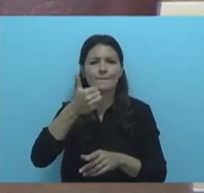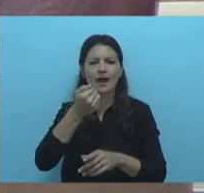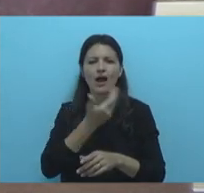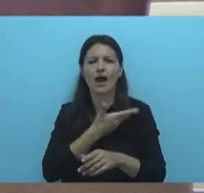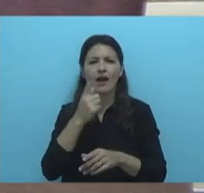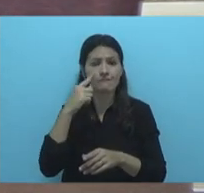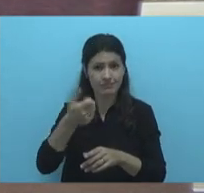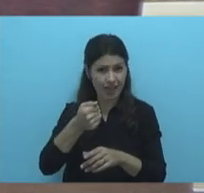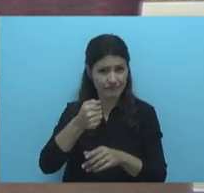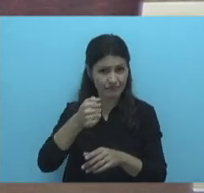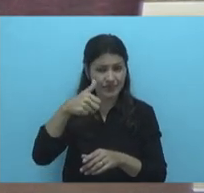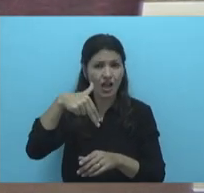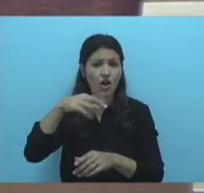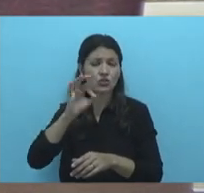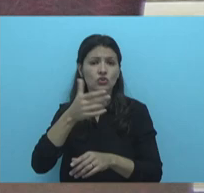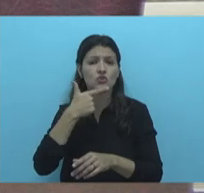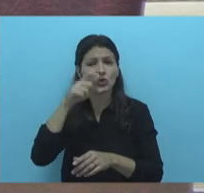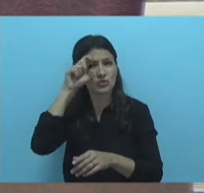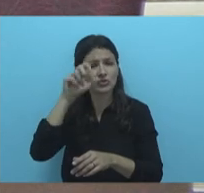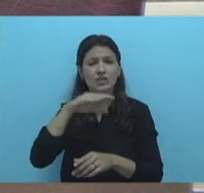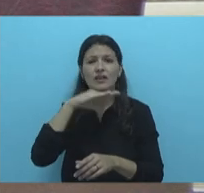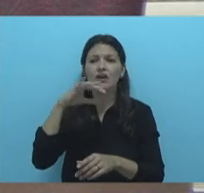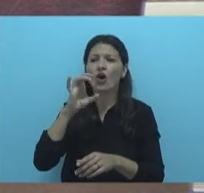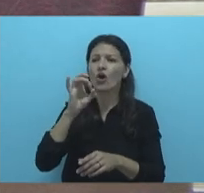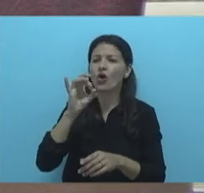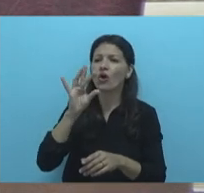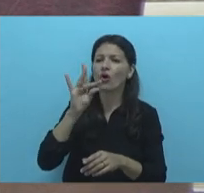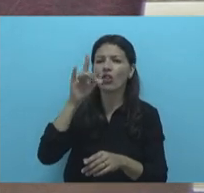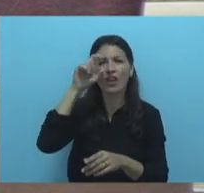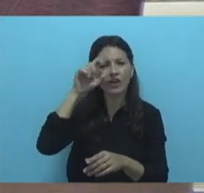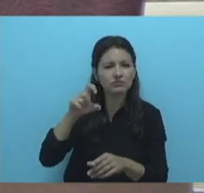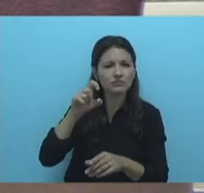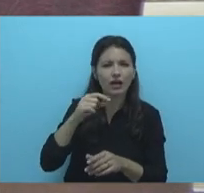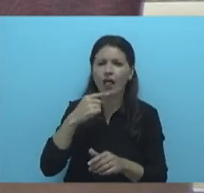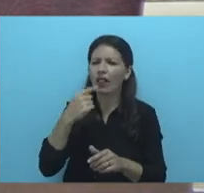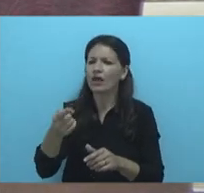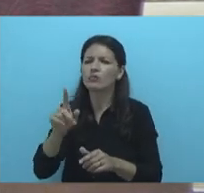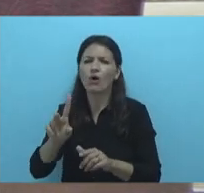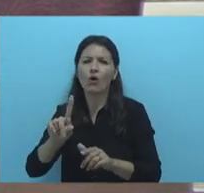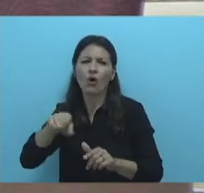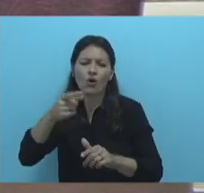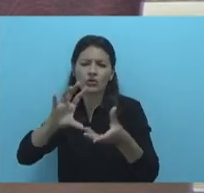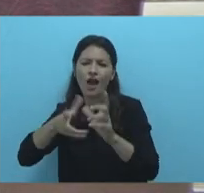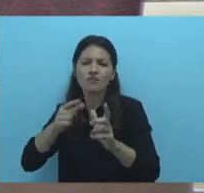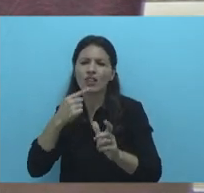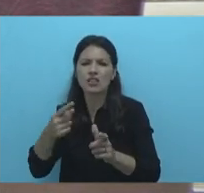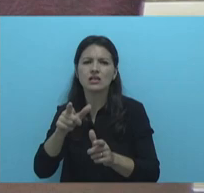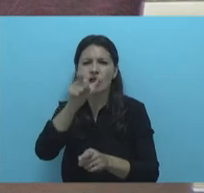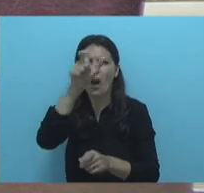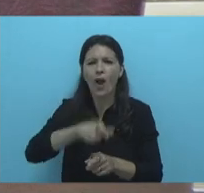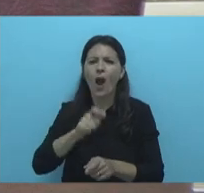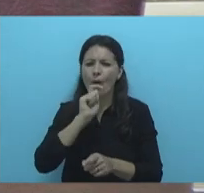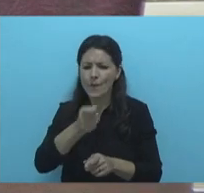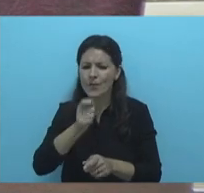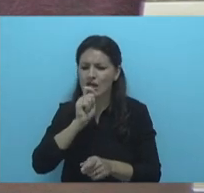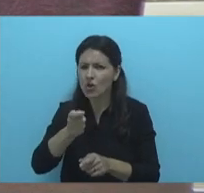Y después cuando hablaba de que la lengua de los periodistas condena a los pibes, estaba hablando directamente de la detención